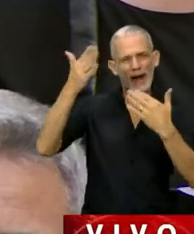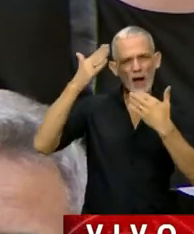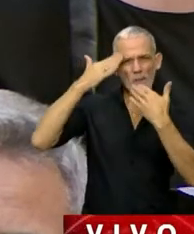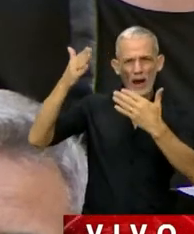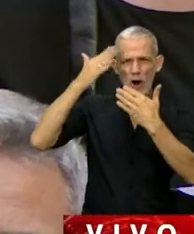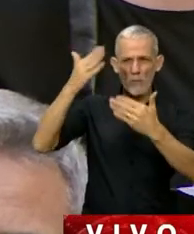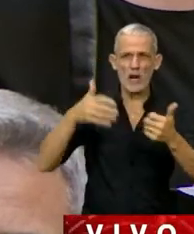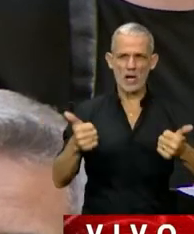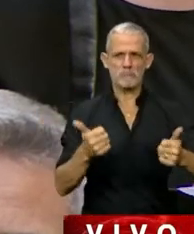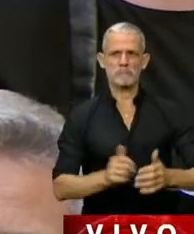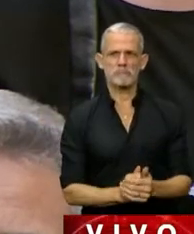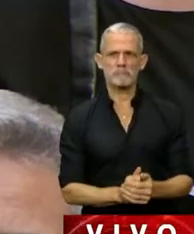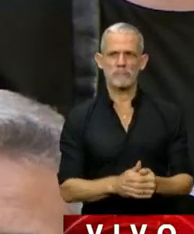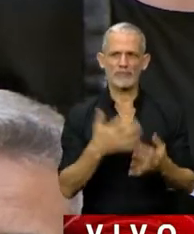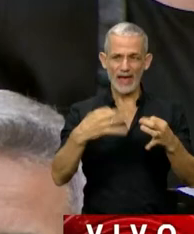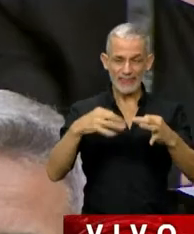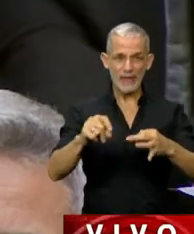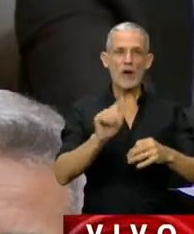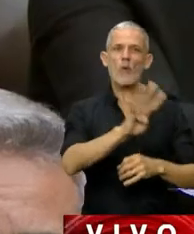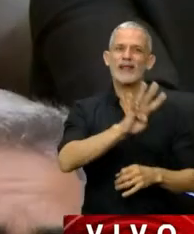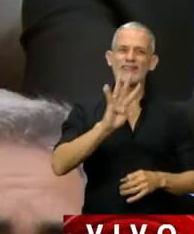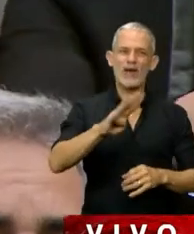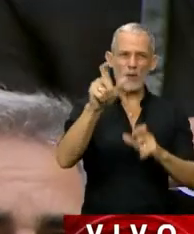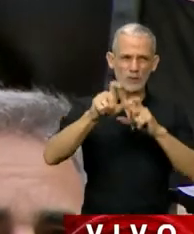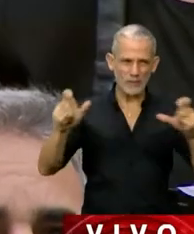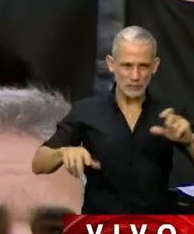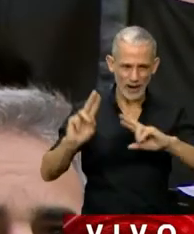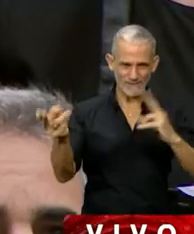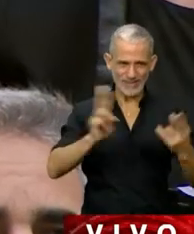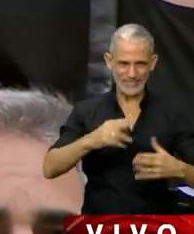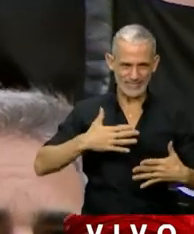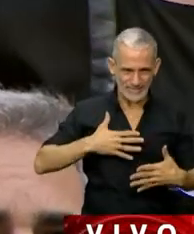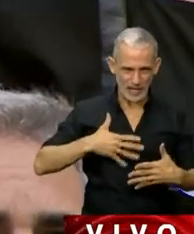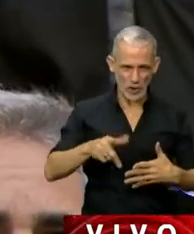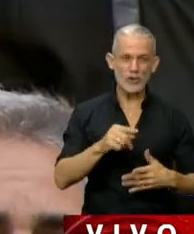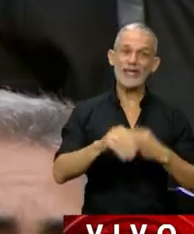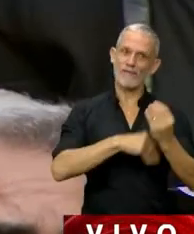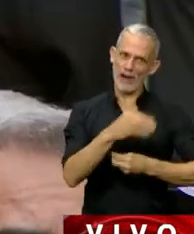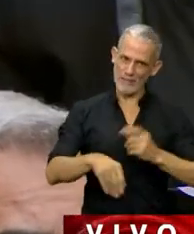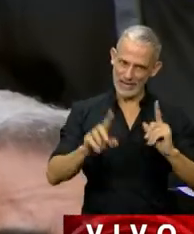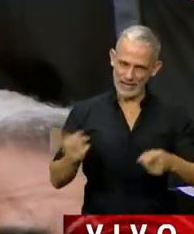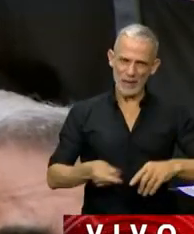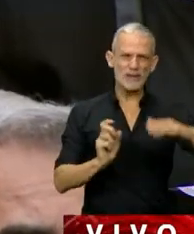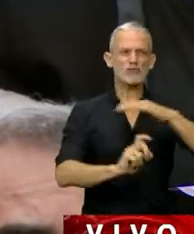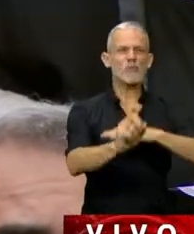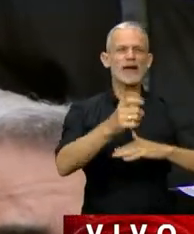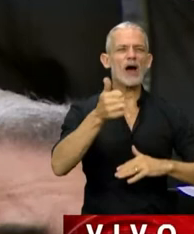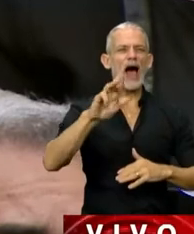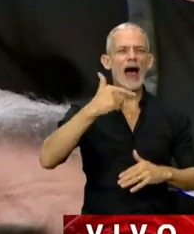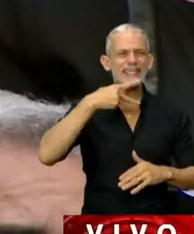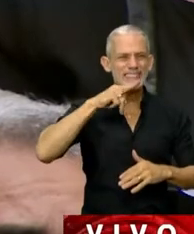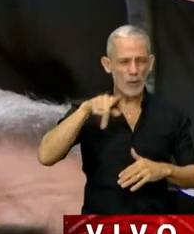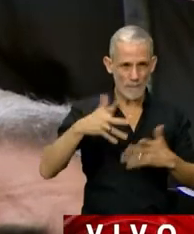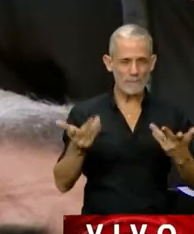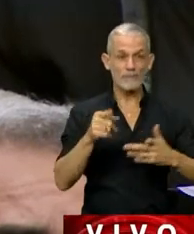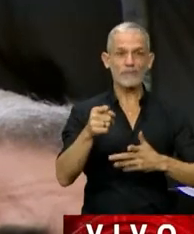homenajes que requieren los 44 héroes y sus familias. Yo quiero decirle, señor presidente,